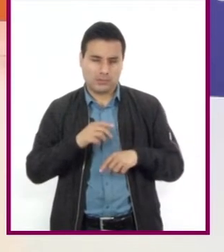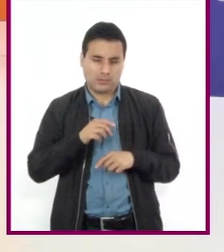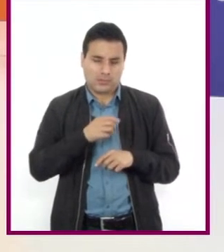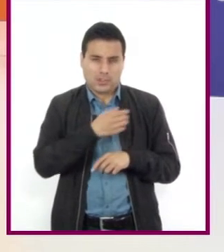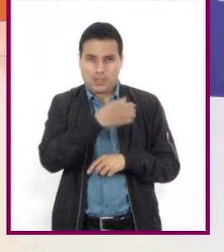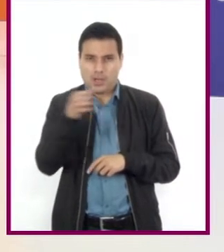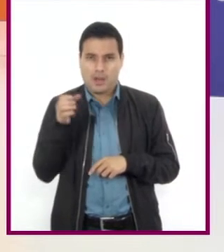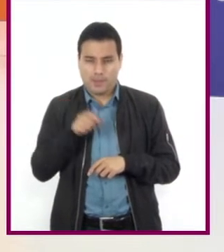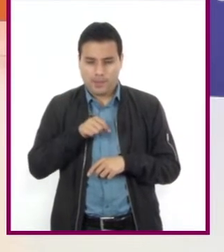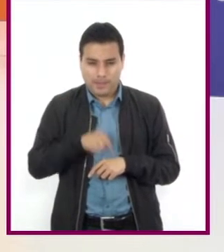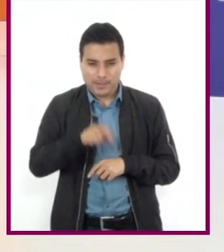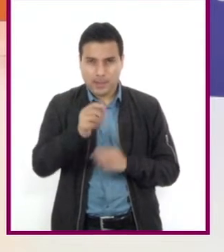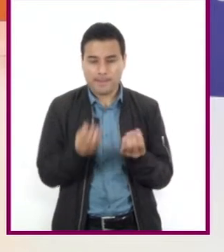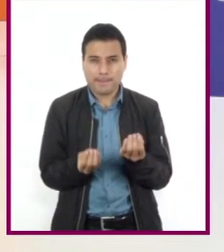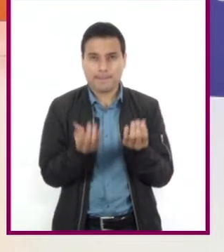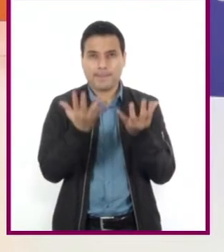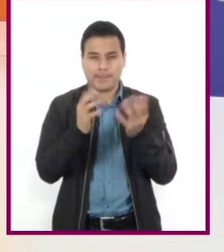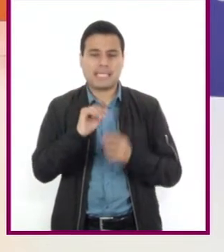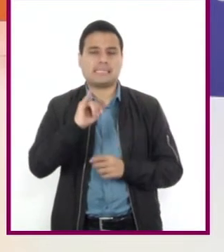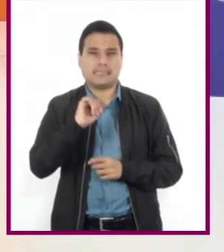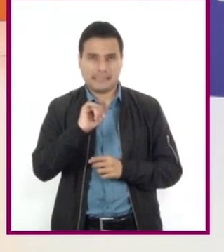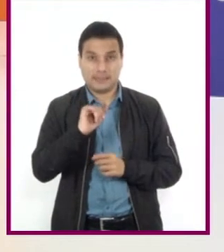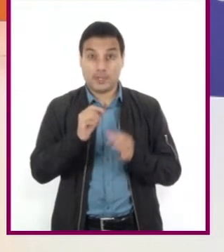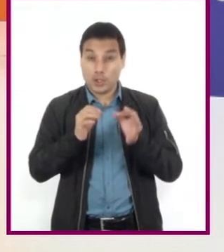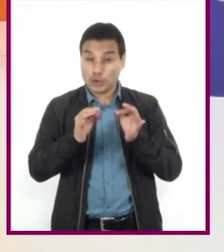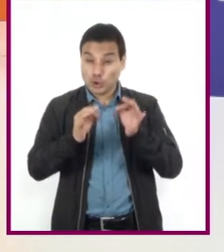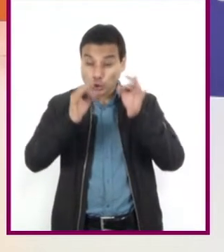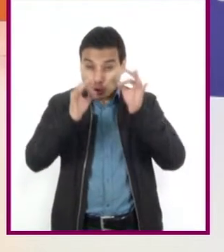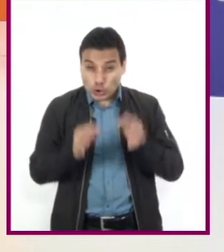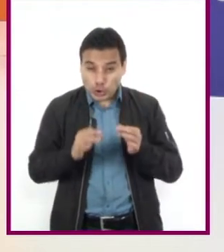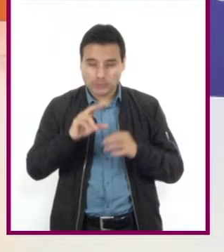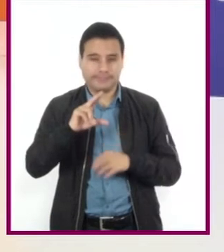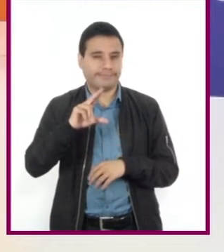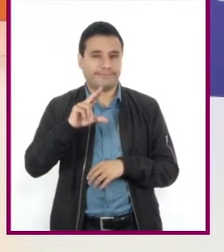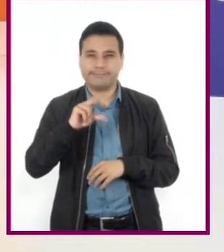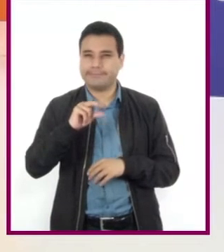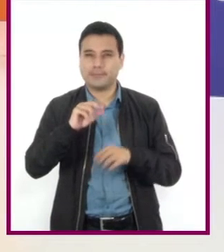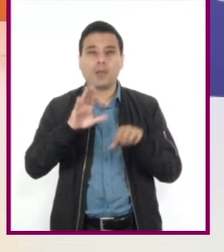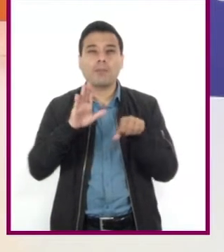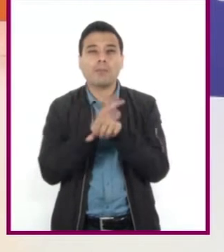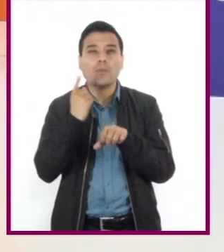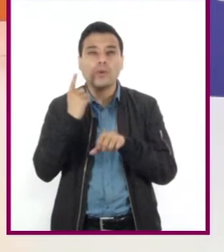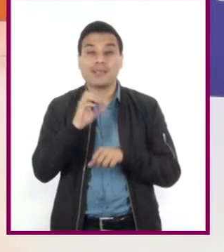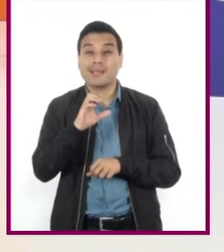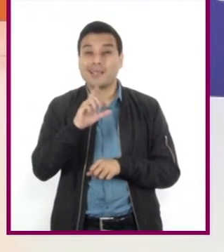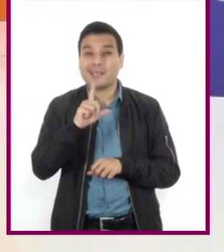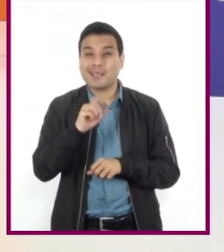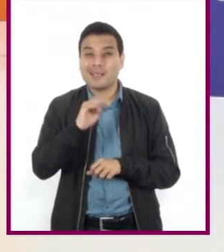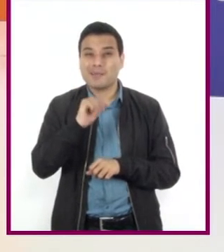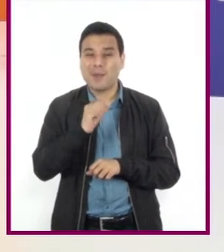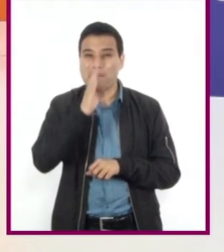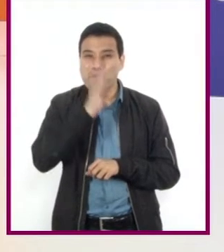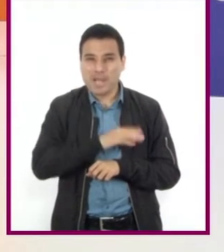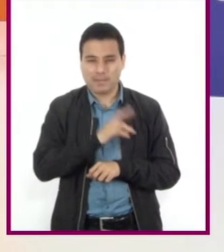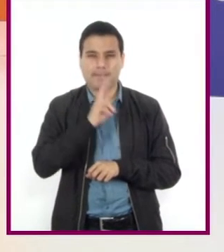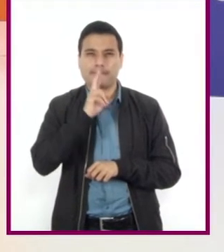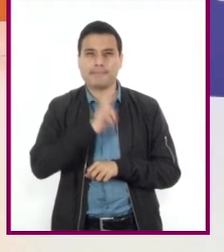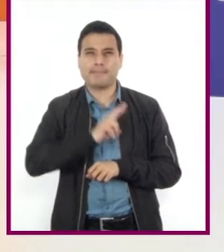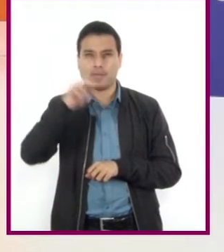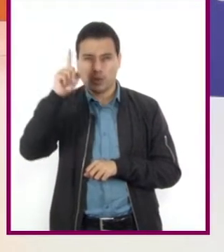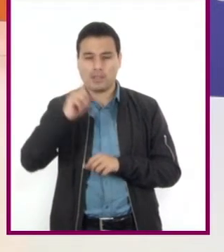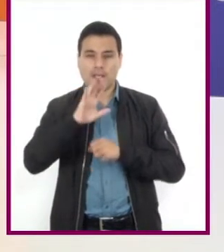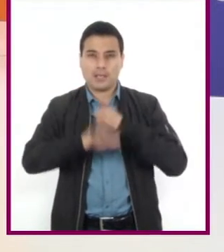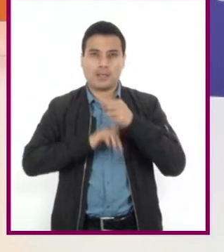no pudieron hacerlo de manera eficiente debido a las condiciones climáticas, por lo que recurrían a la cacería, la pesca y